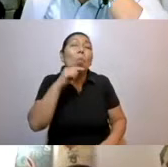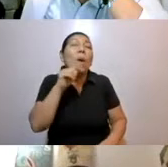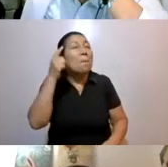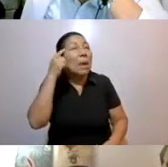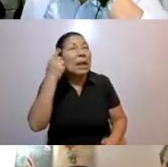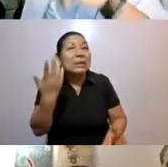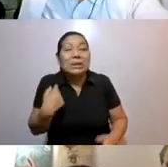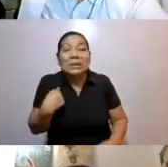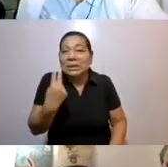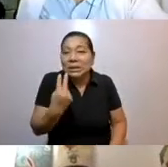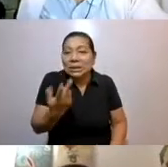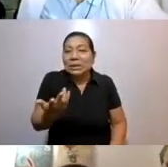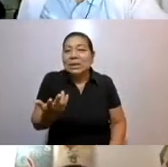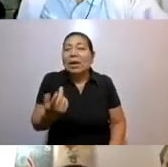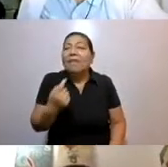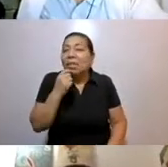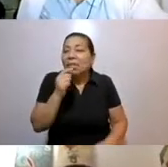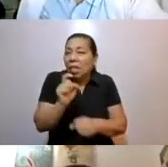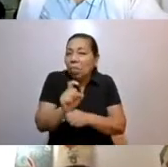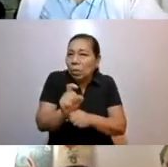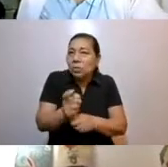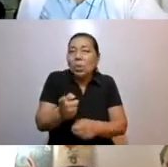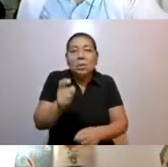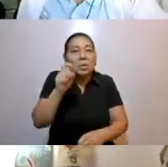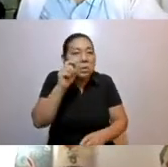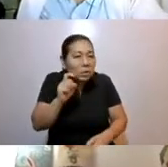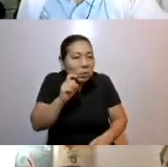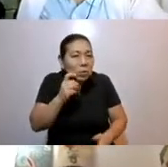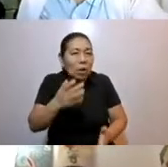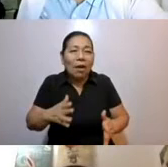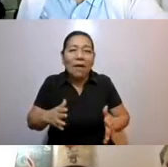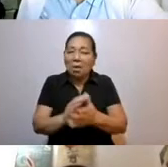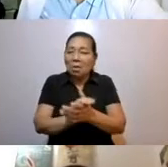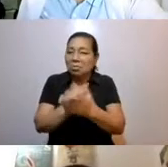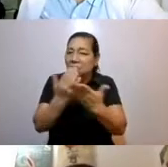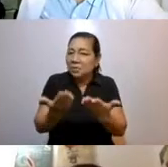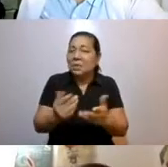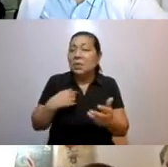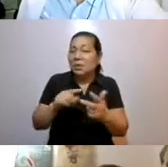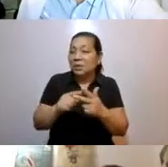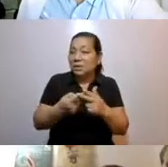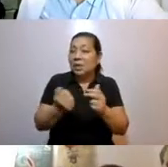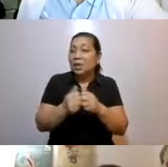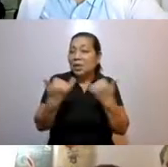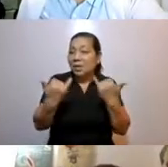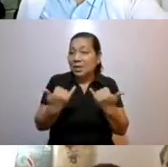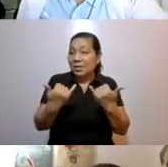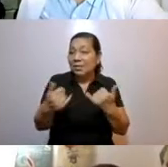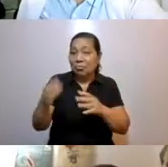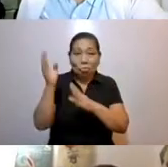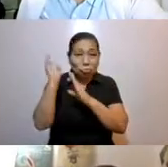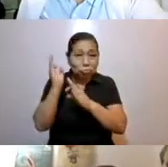aquí tiene que ver mucho con la educación sexual. Por eso es que la felicitación que di al inicio con este ciclo de charlas